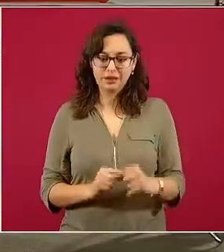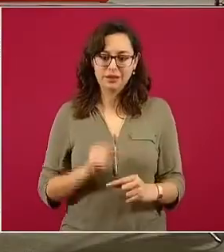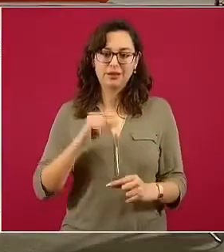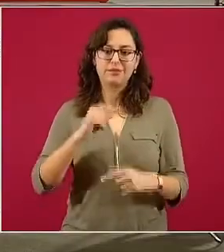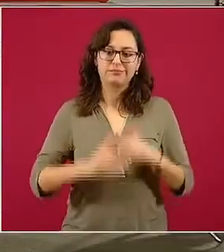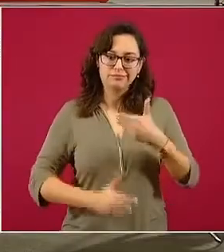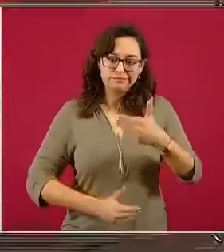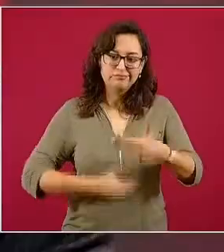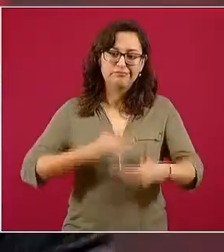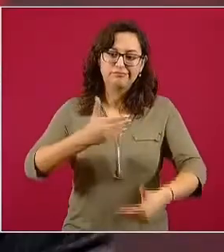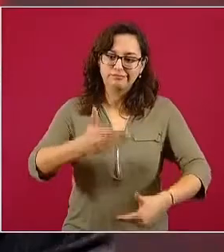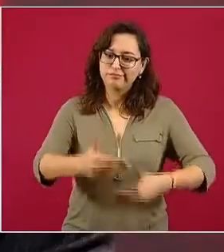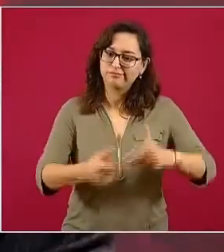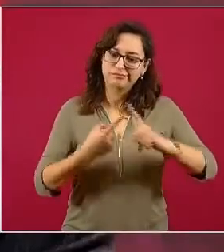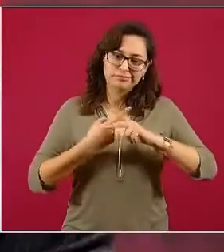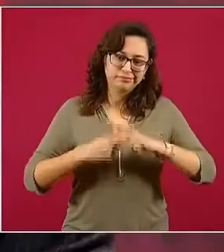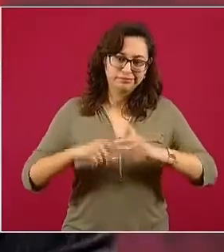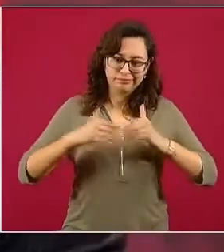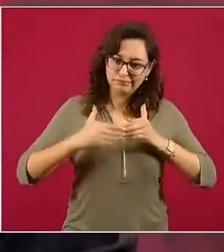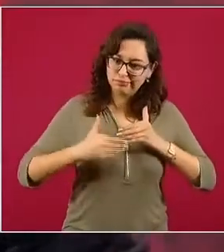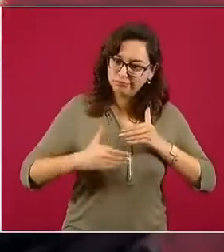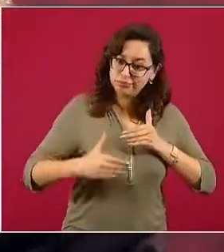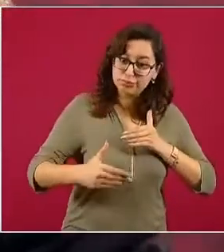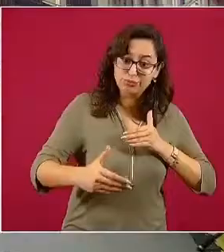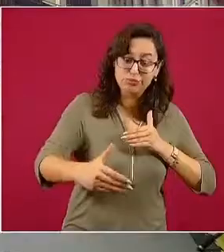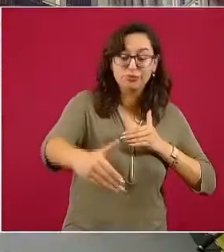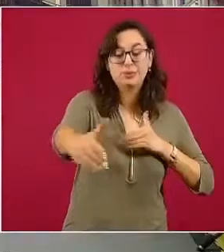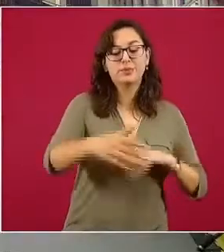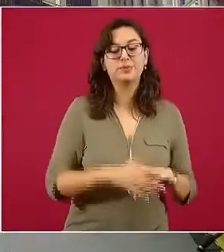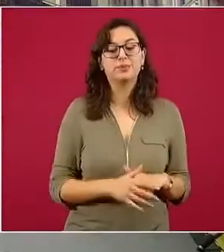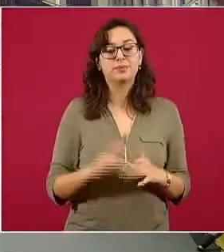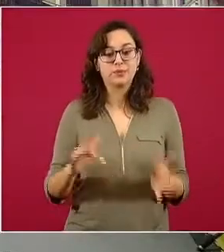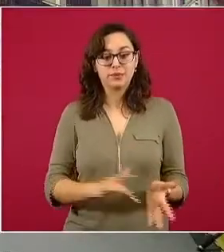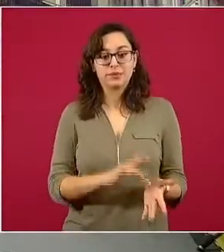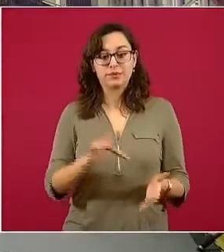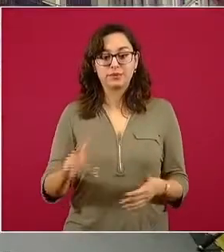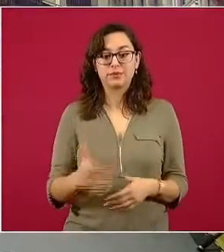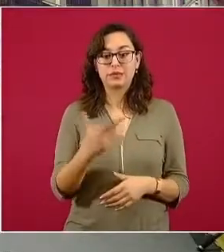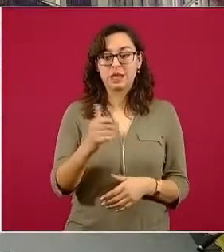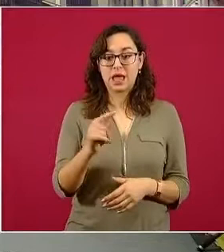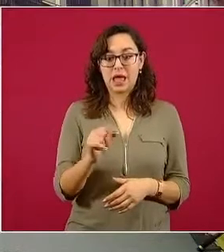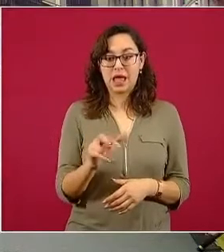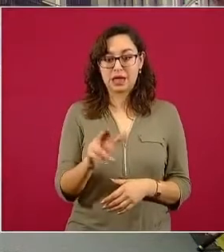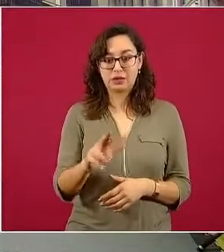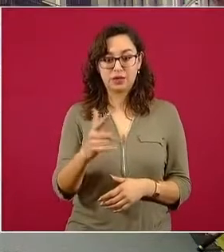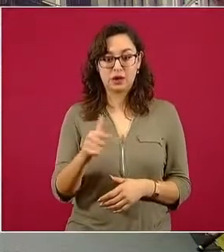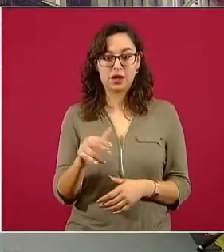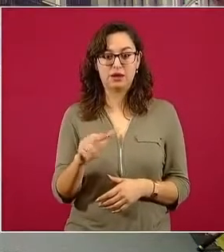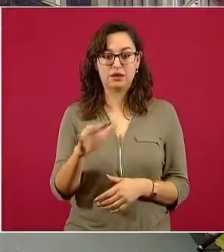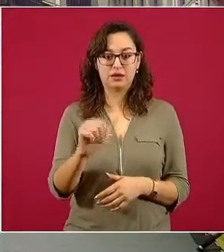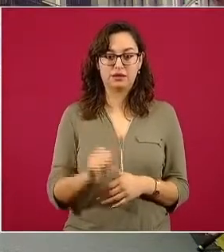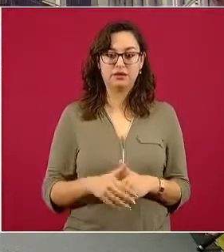conforme empiece a entrar en operaciones. Gracias. Héctor García, Grupo Cantón.